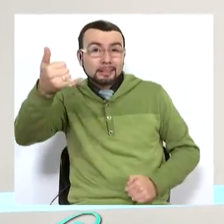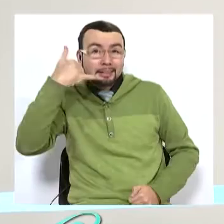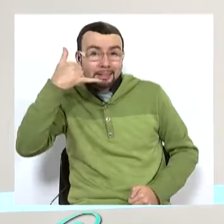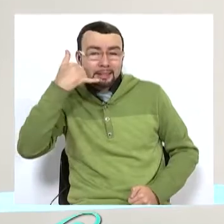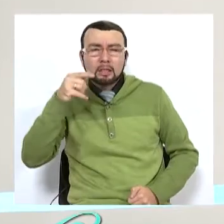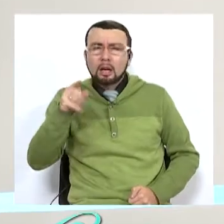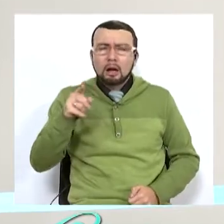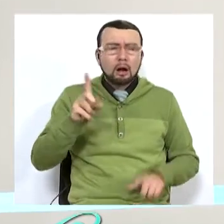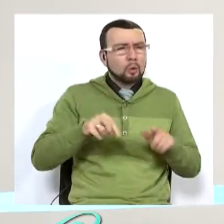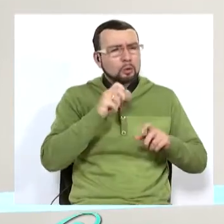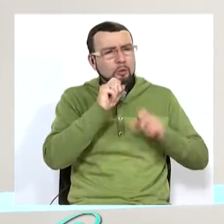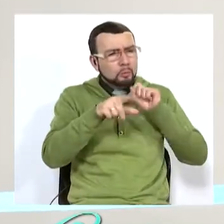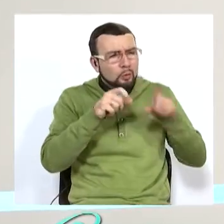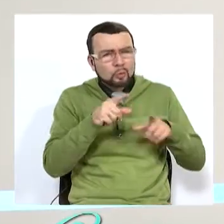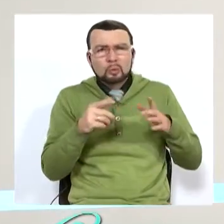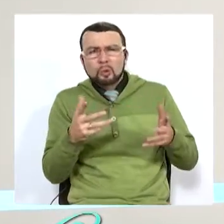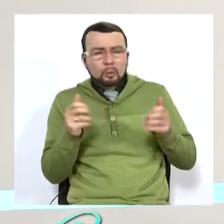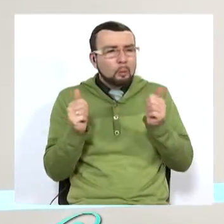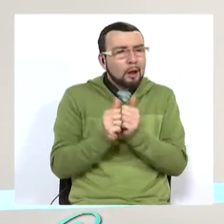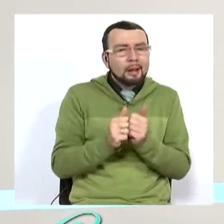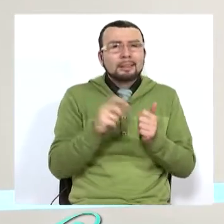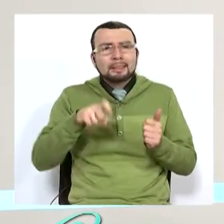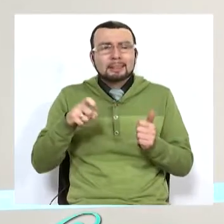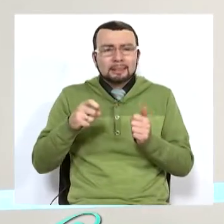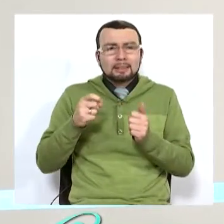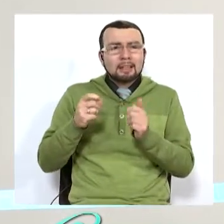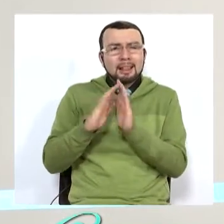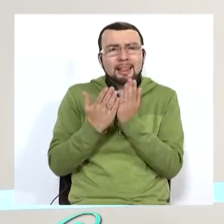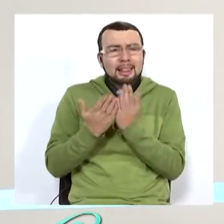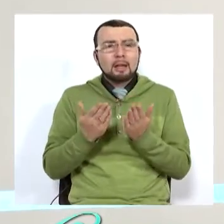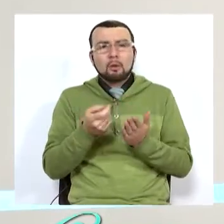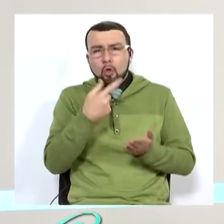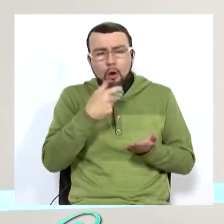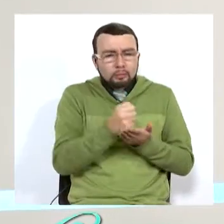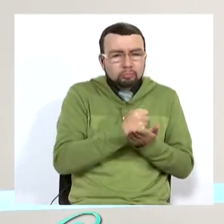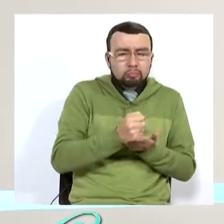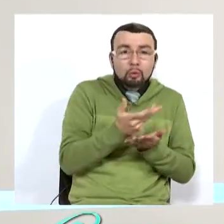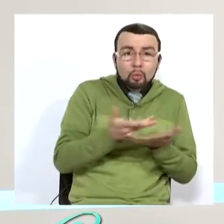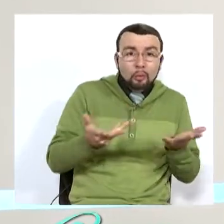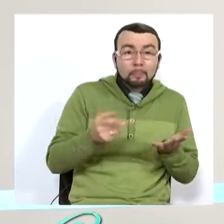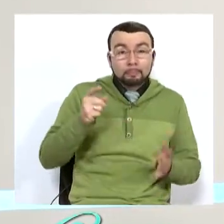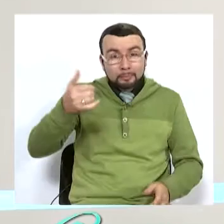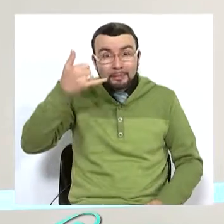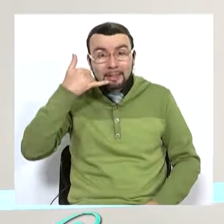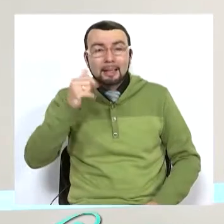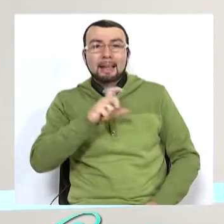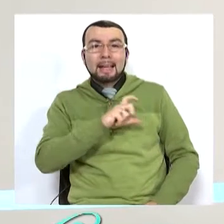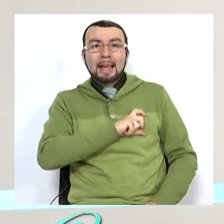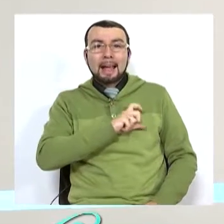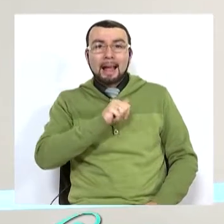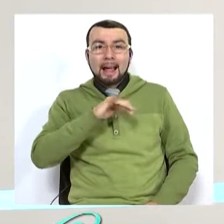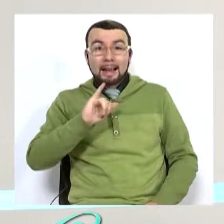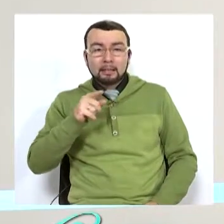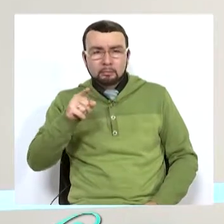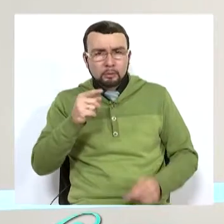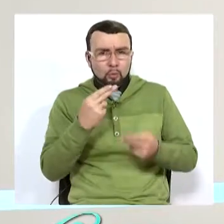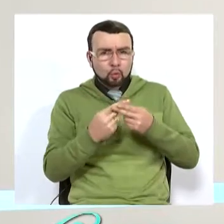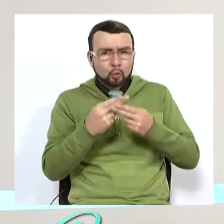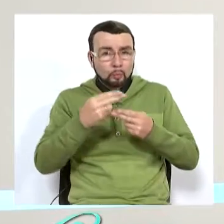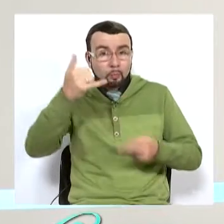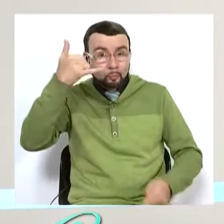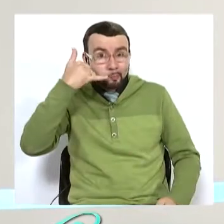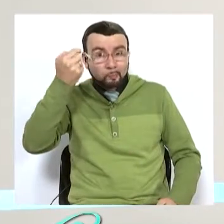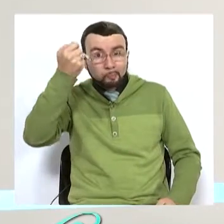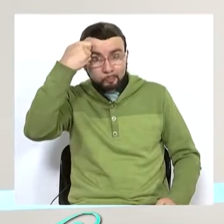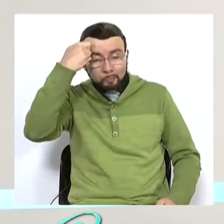sobre este tipo de acompañamiento, de asesoría, los libros, los medicamentos y demás. En Cali ustedes pueden tener este número de